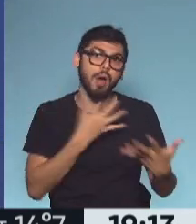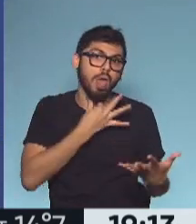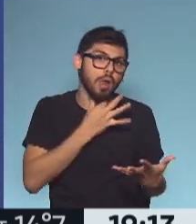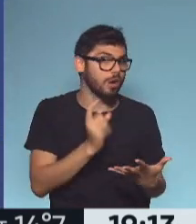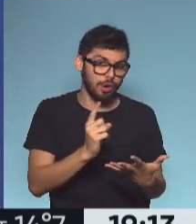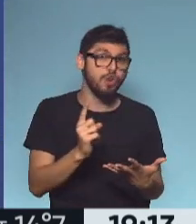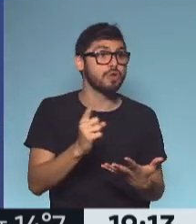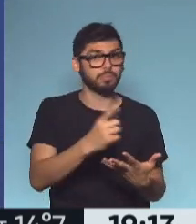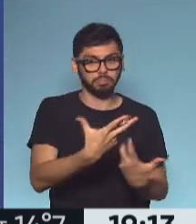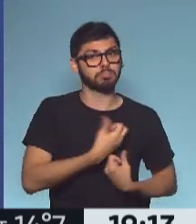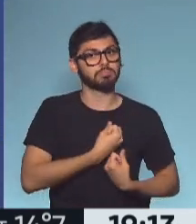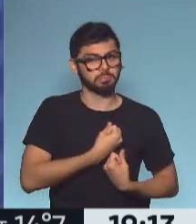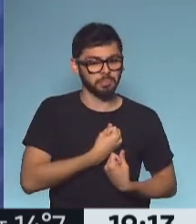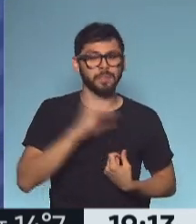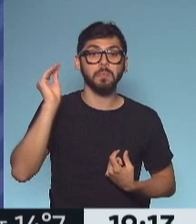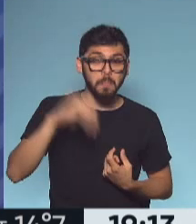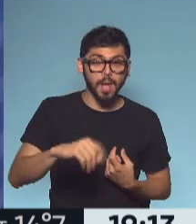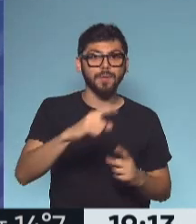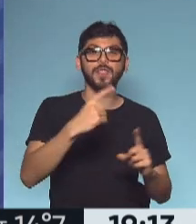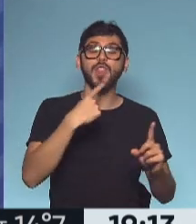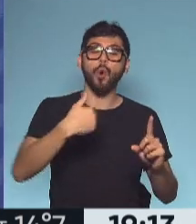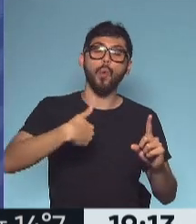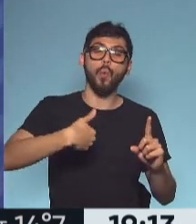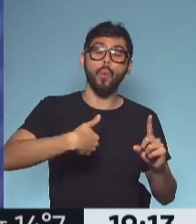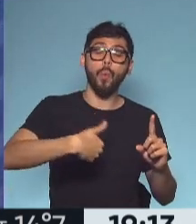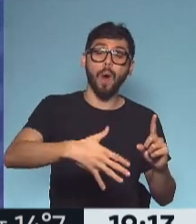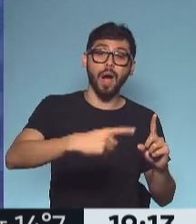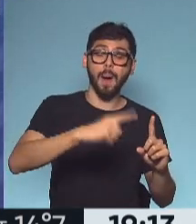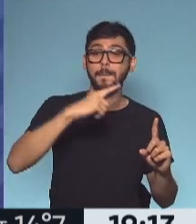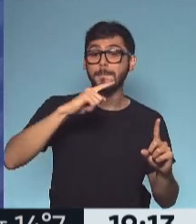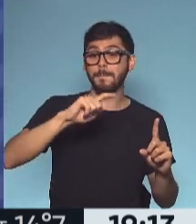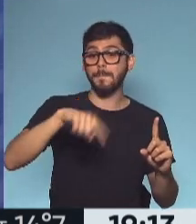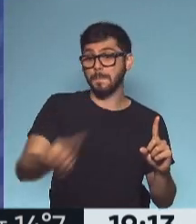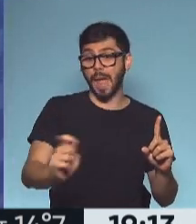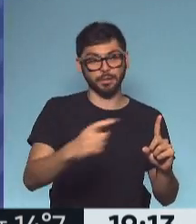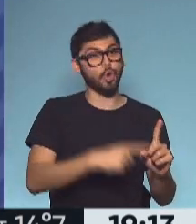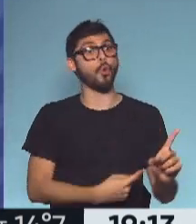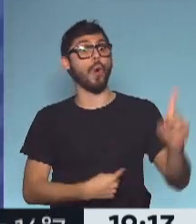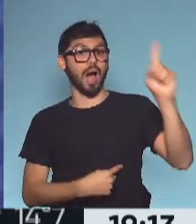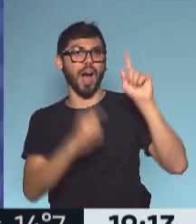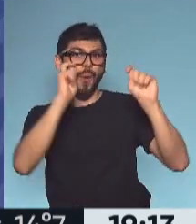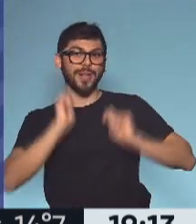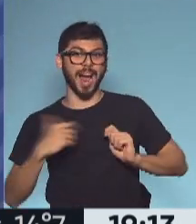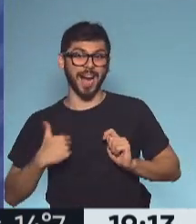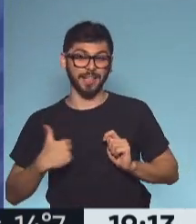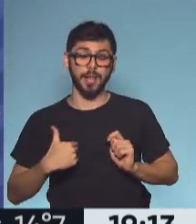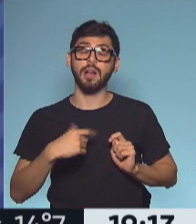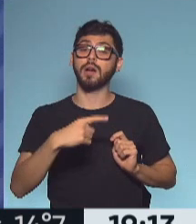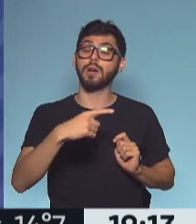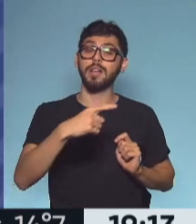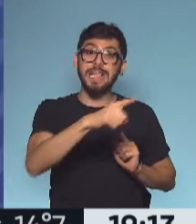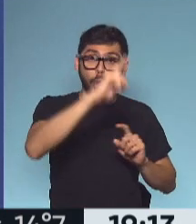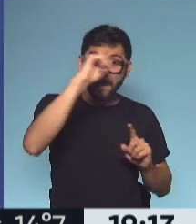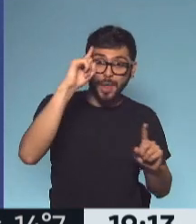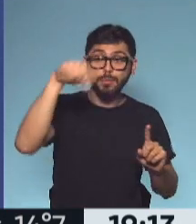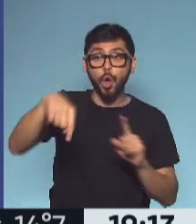También anunció que va a visitar la Argentina el próximo mes y todo eso sucedió en Madrid. Pero aquí la agenda también